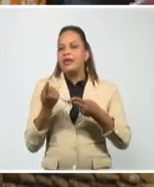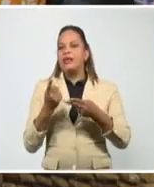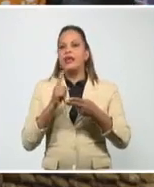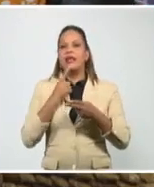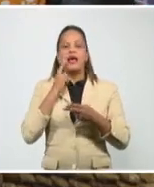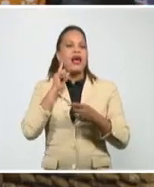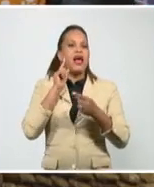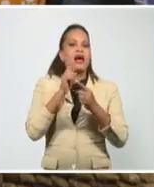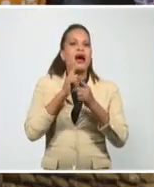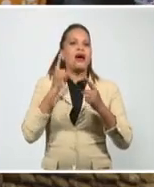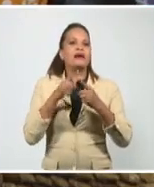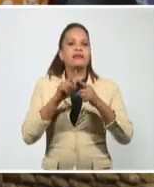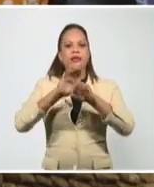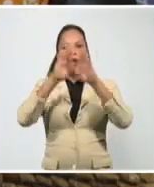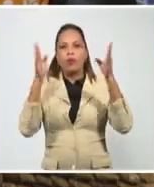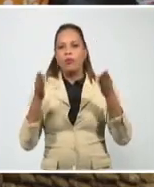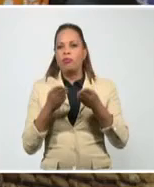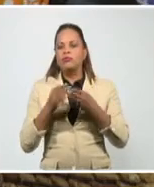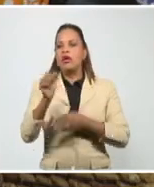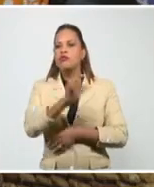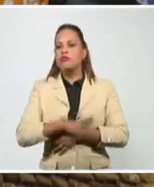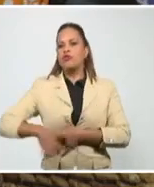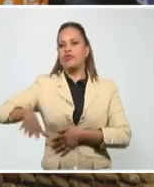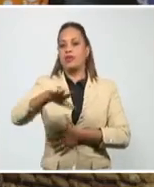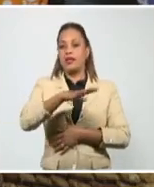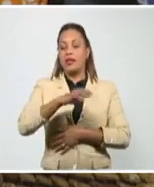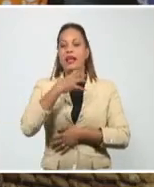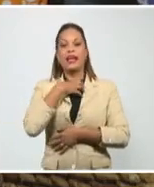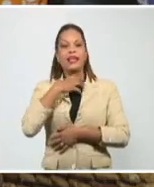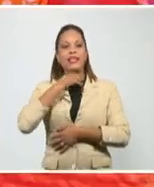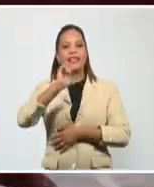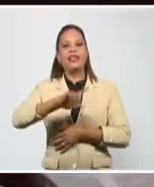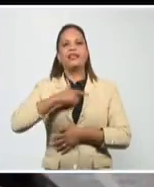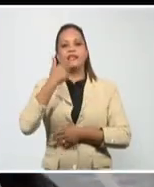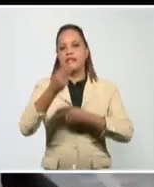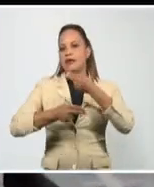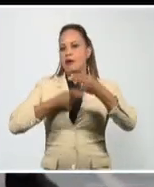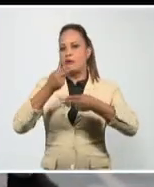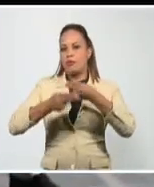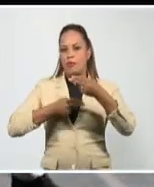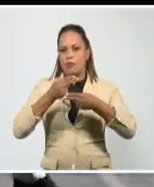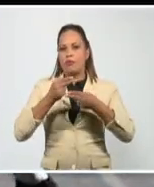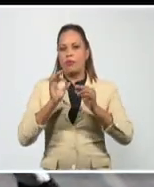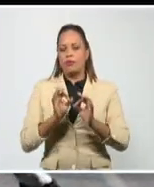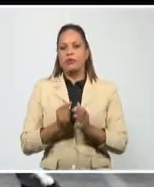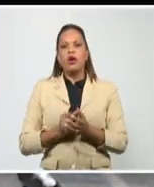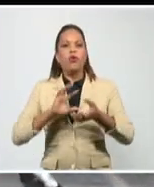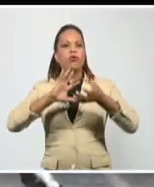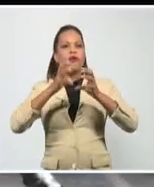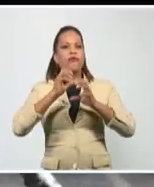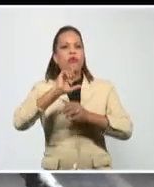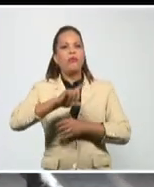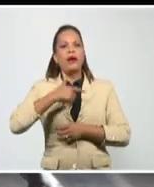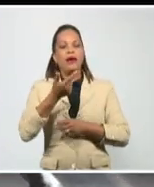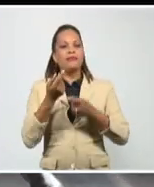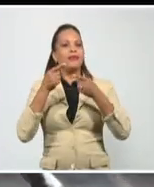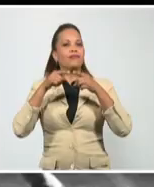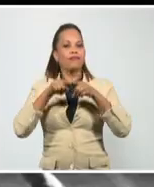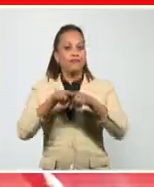mundo, ante la sociedad que tiene el artista que lo está ejecutando. Es una forma de arte